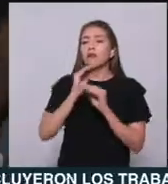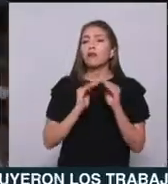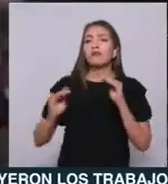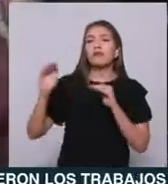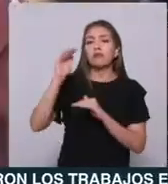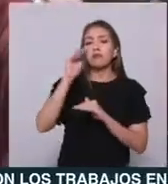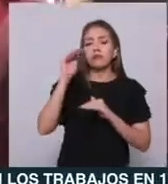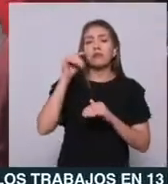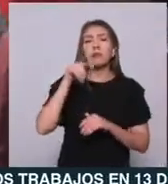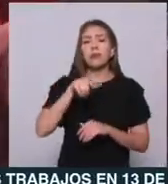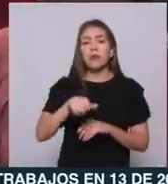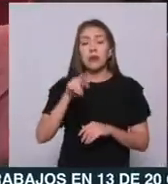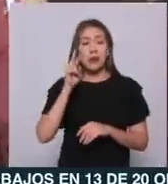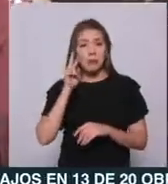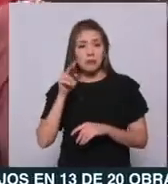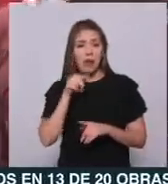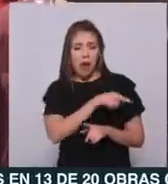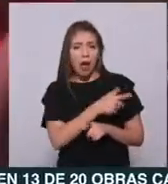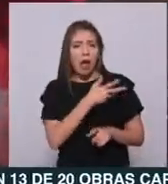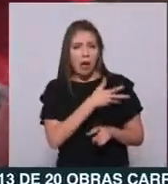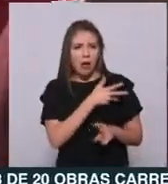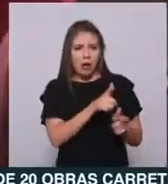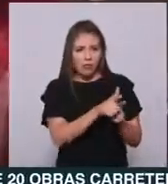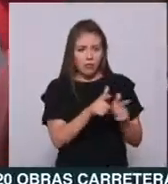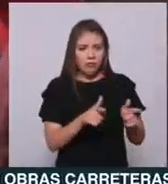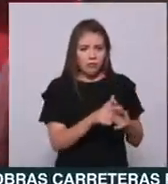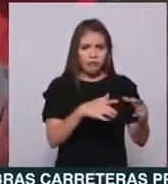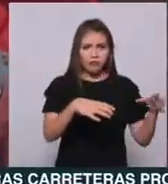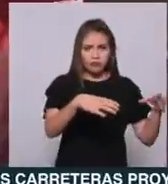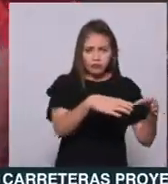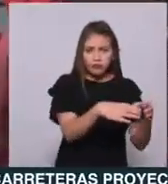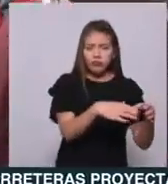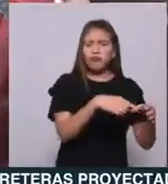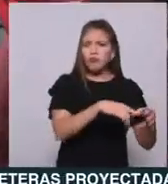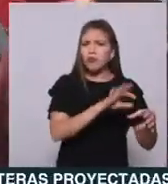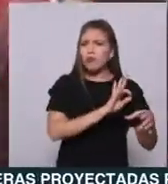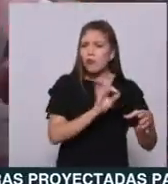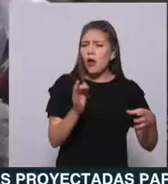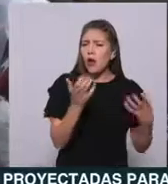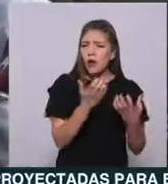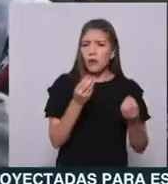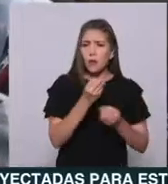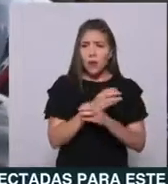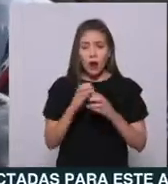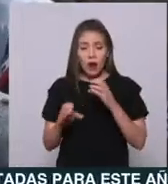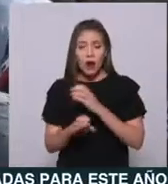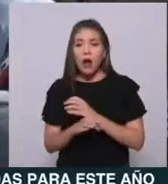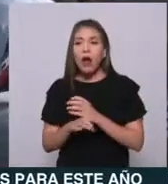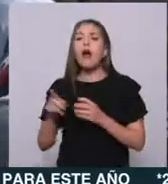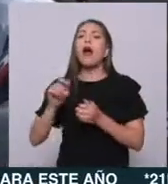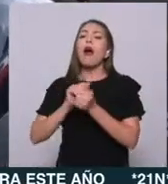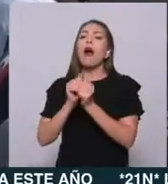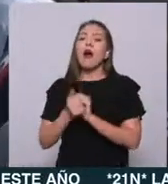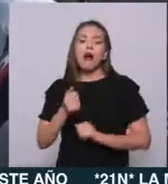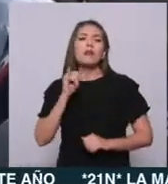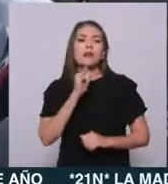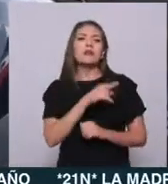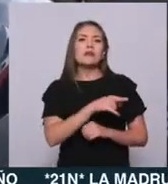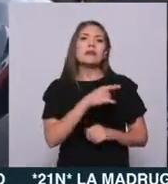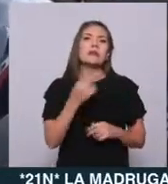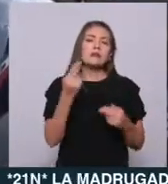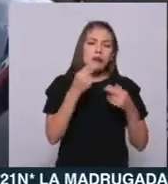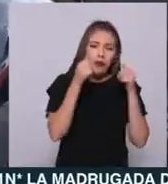realidad el grupo está unido, que el grupo es capaz de hacer muchas cosas, es que ya están tomando en serio el movimiento. Yo creo que